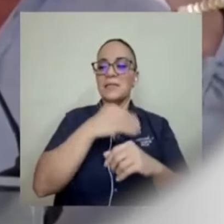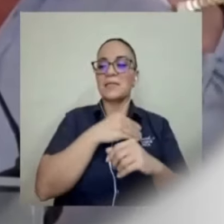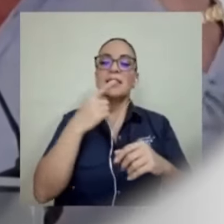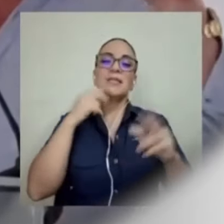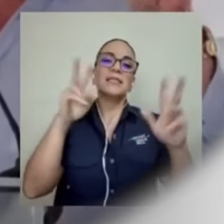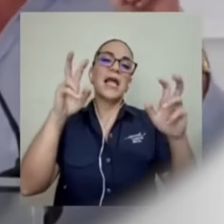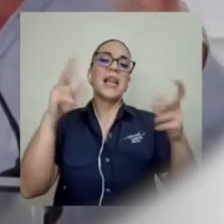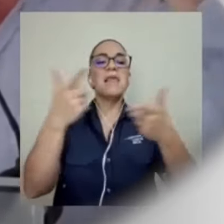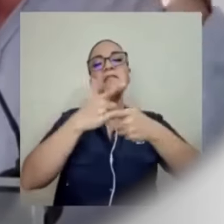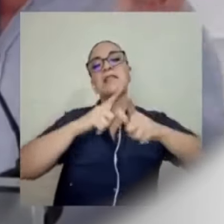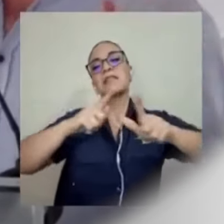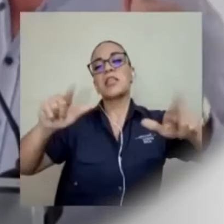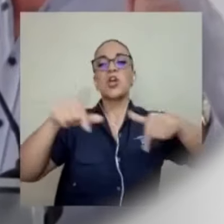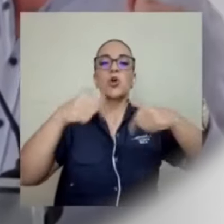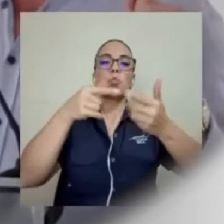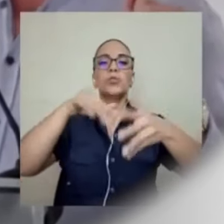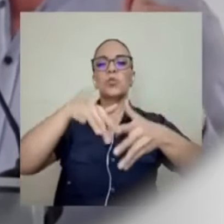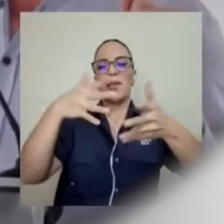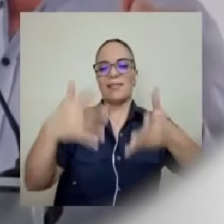movimiento